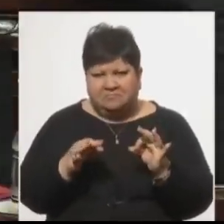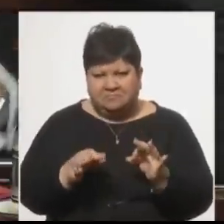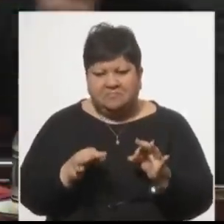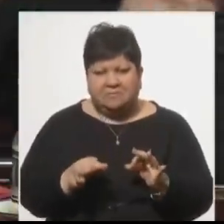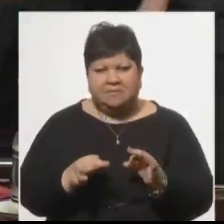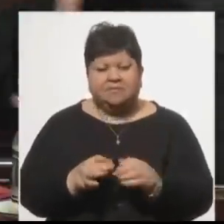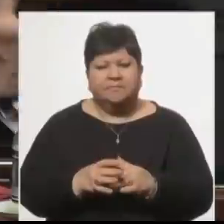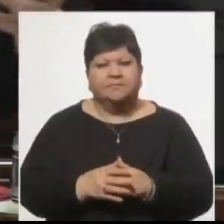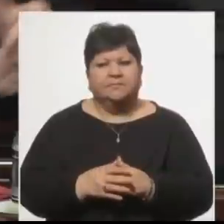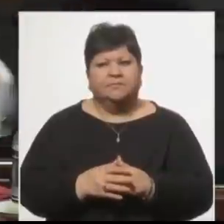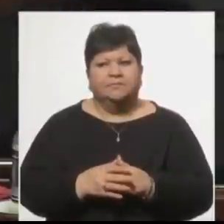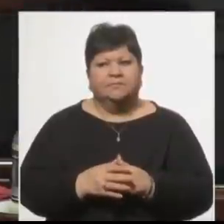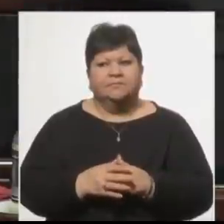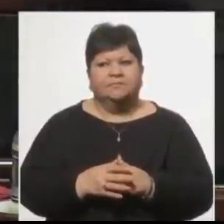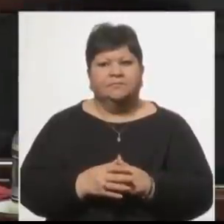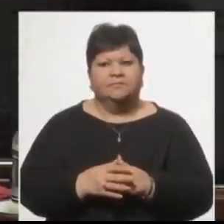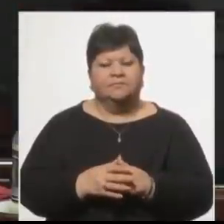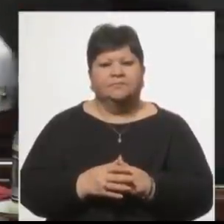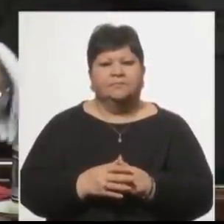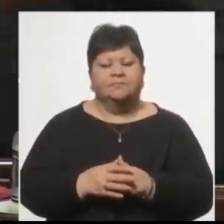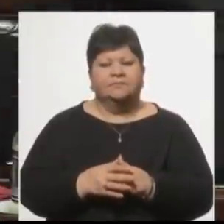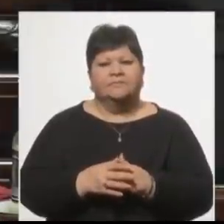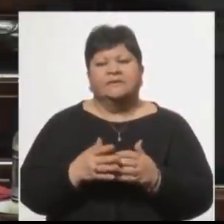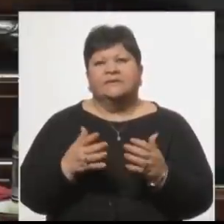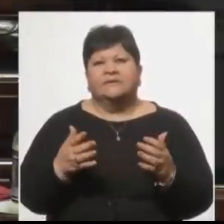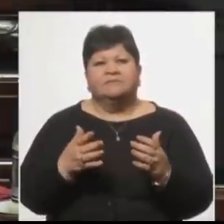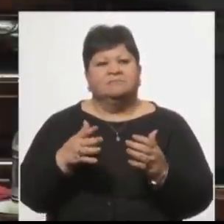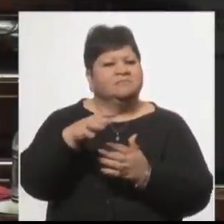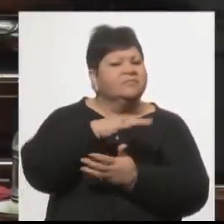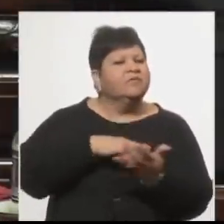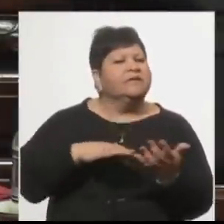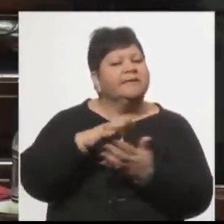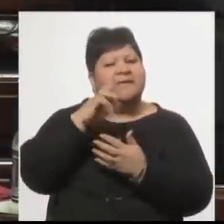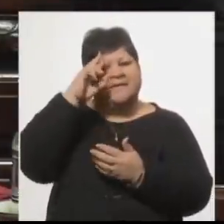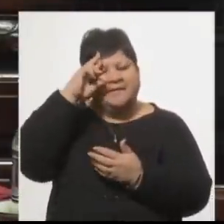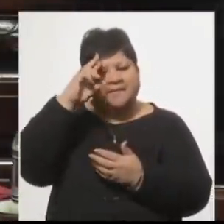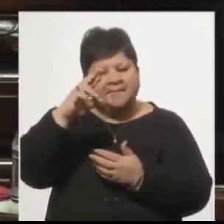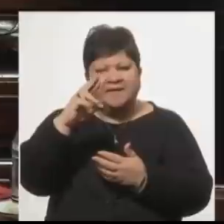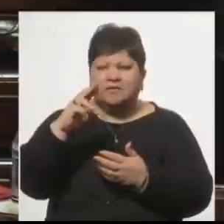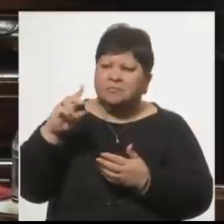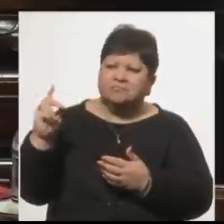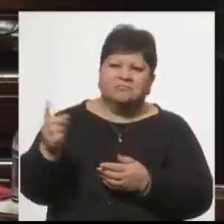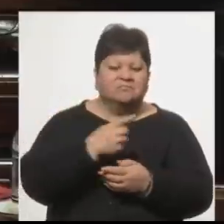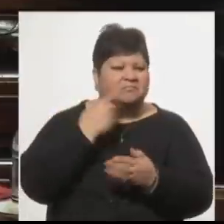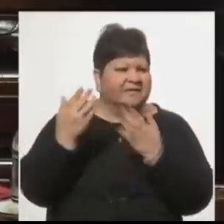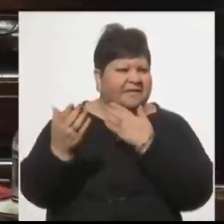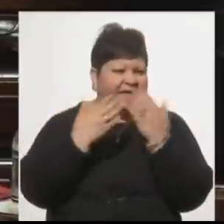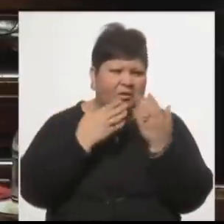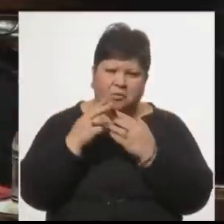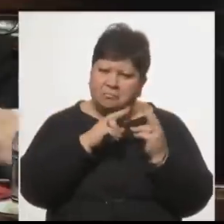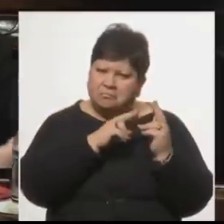Hemos mantenido un clima de respeto y de conversación constante que sin